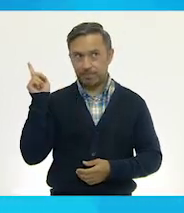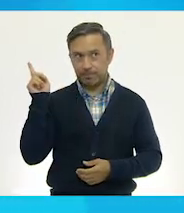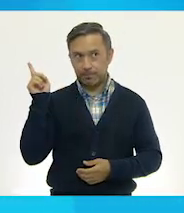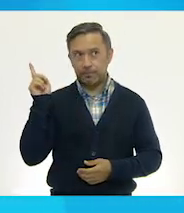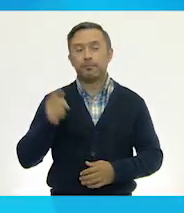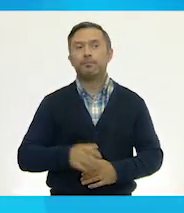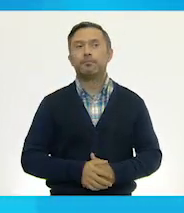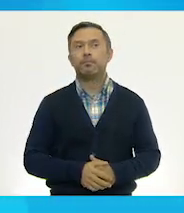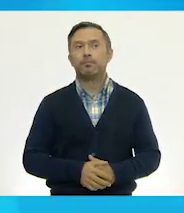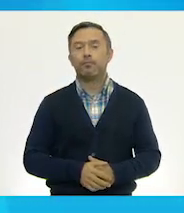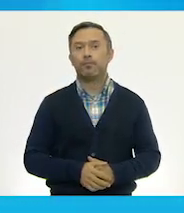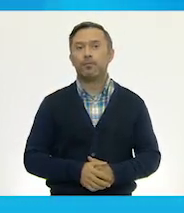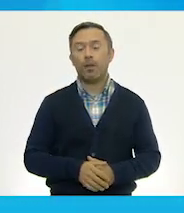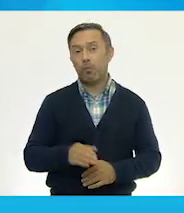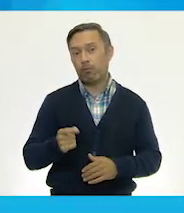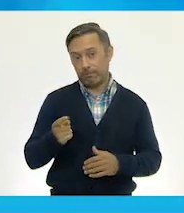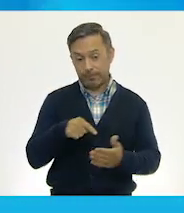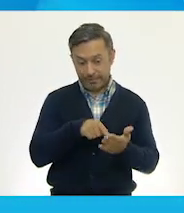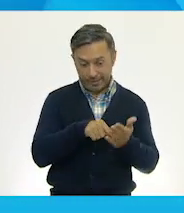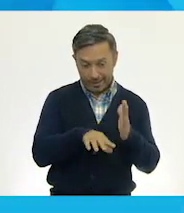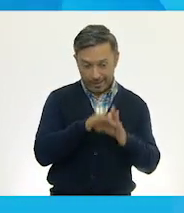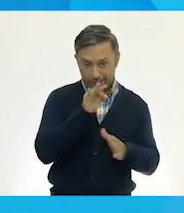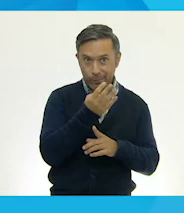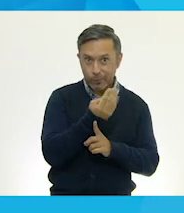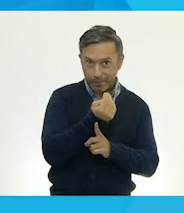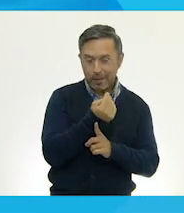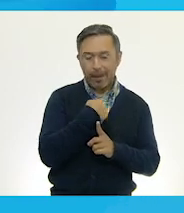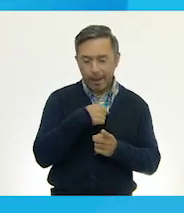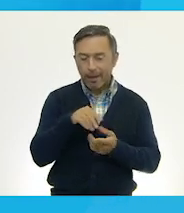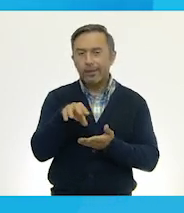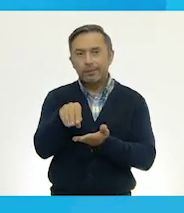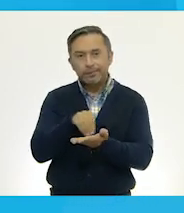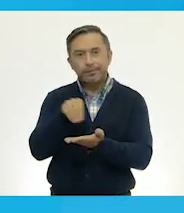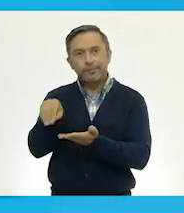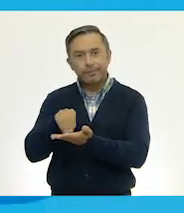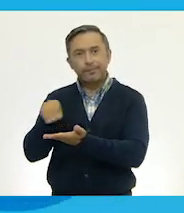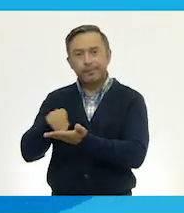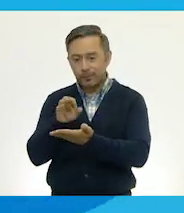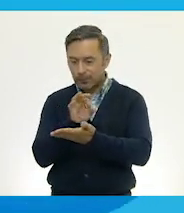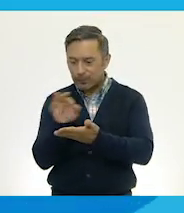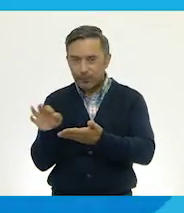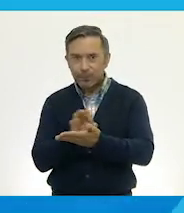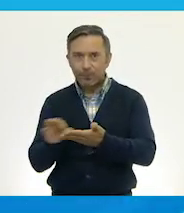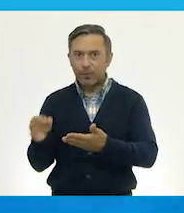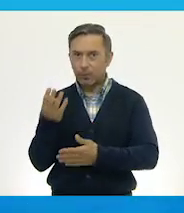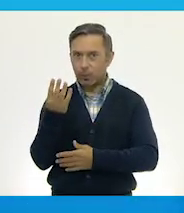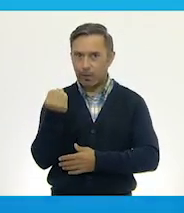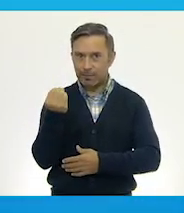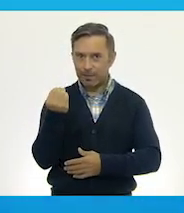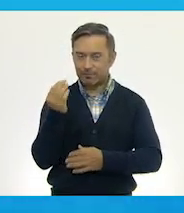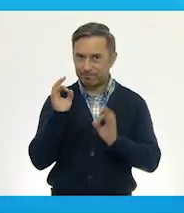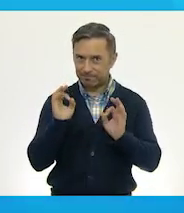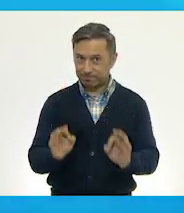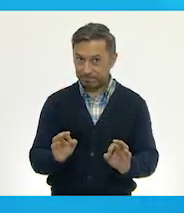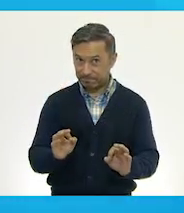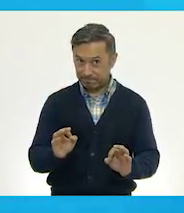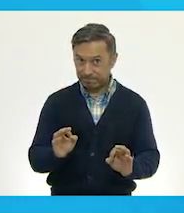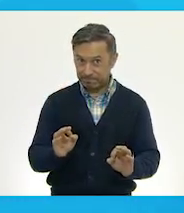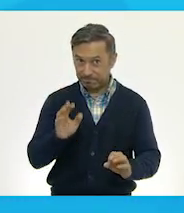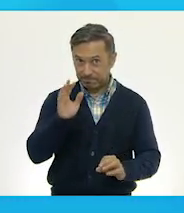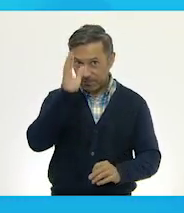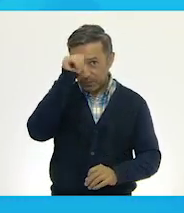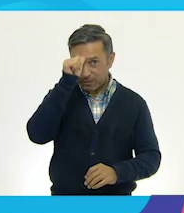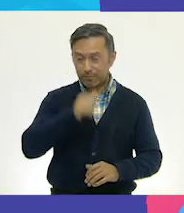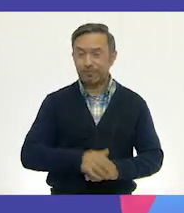son las que no salieron en nuestra tarjeta. Ya tengo 9. Mis 9, ¿de acuerdo? Voy a